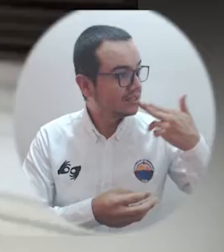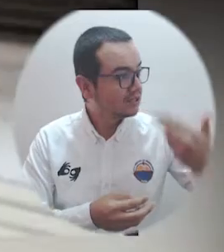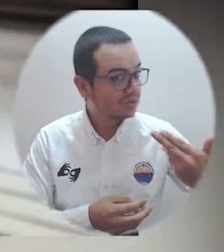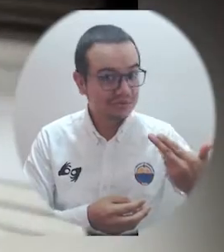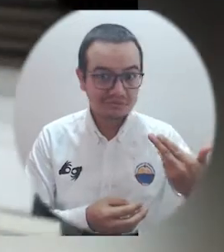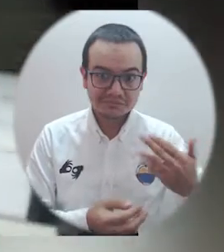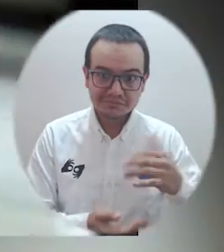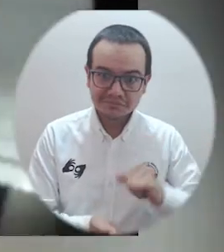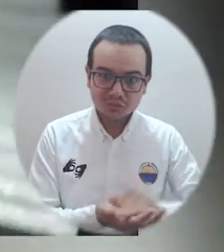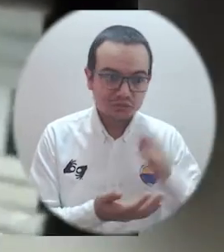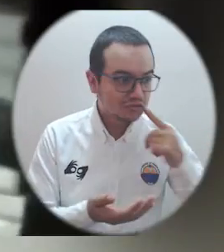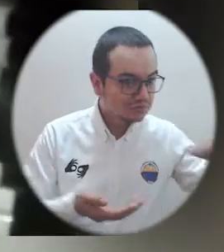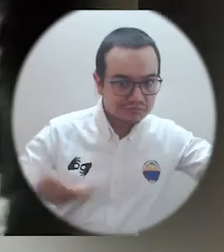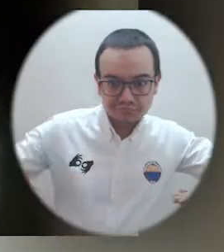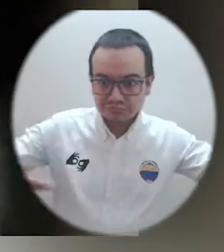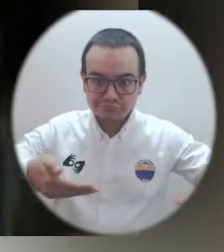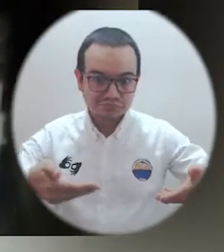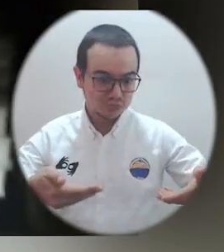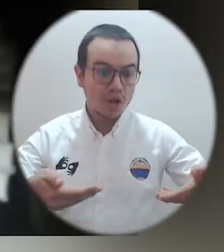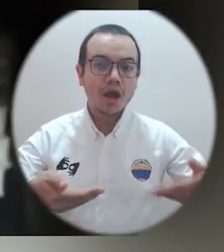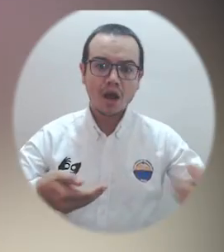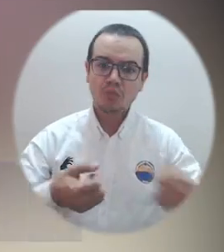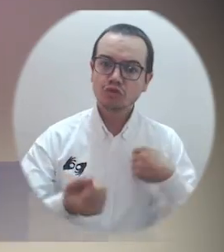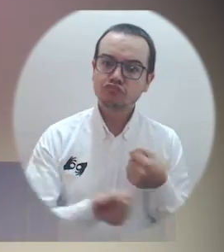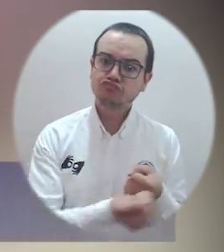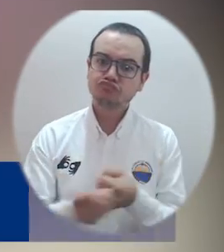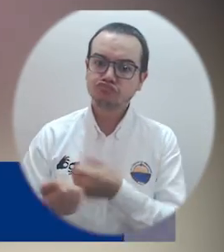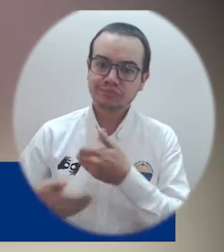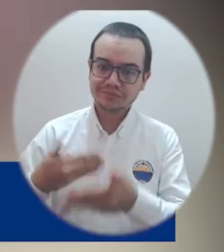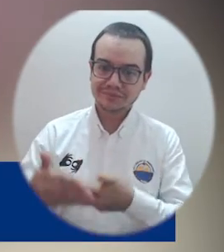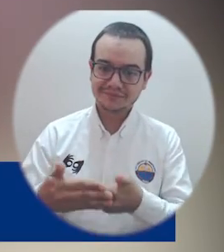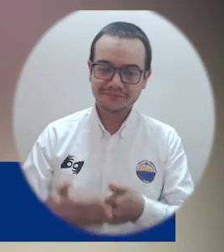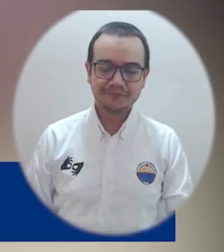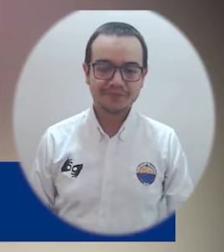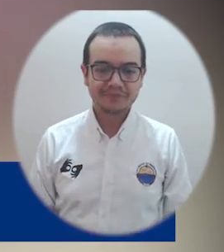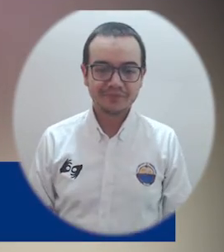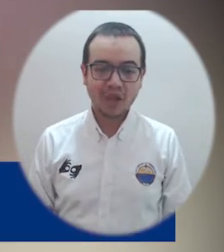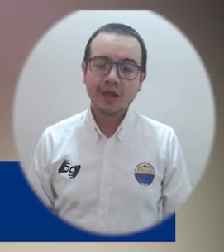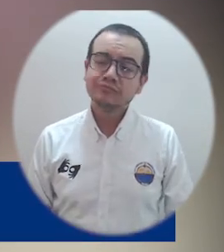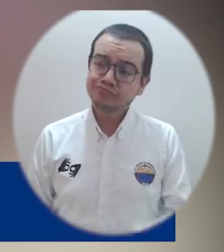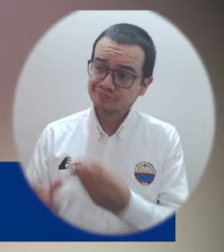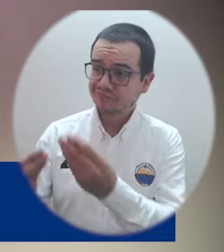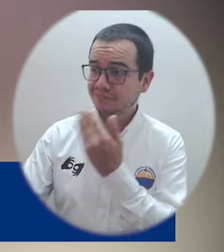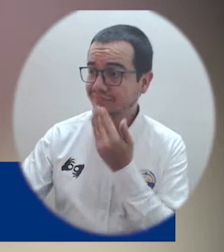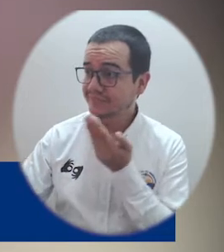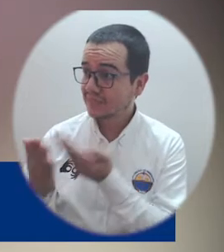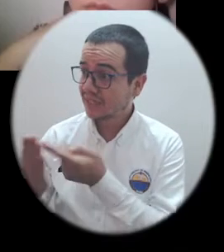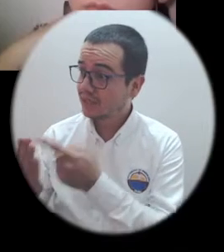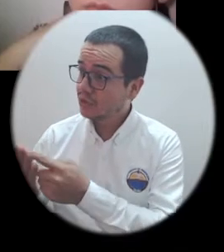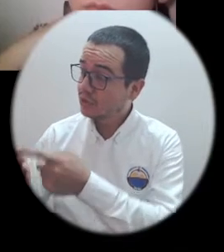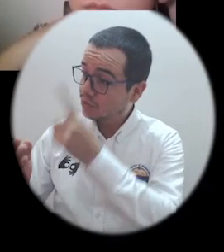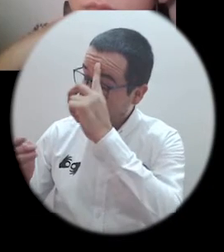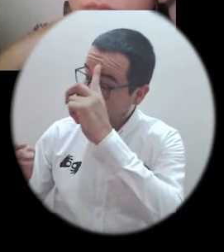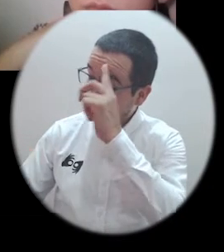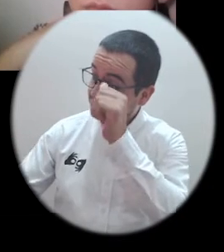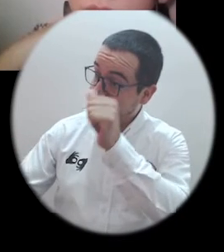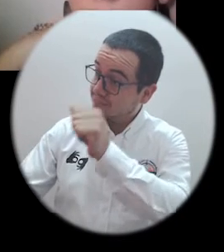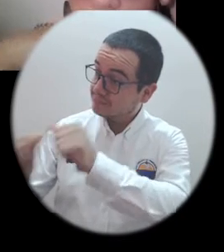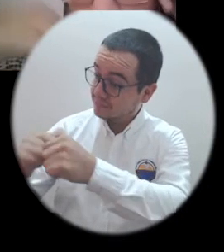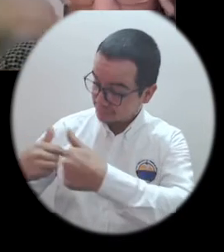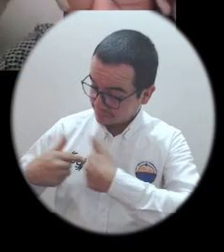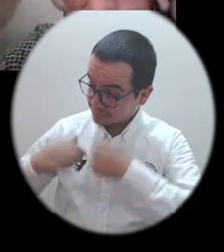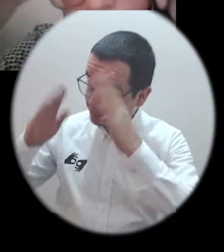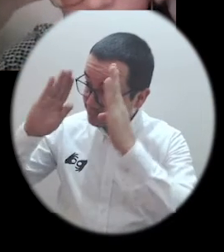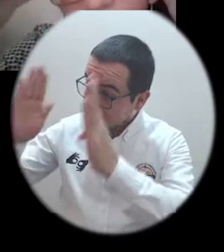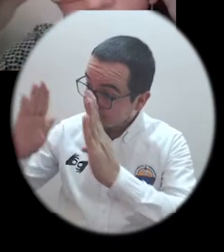biología, matemática, física e historia, el cual estaría fortaleciendo todos los procesos curriculares. Quiero darle las